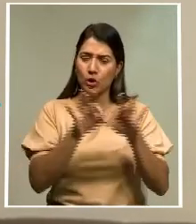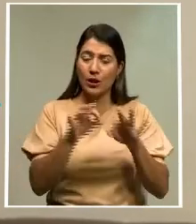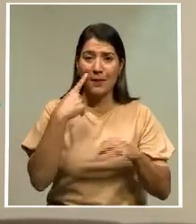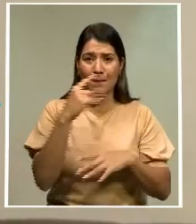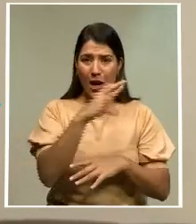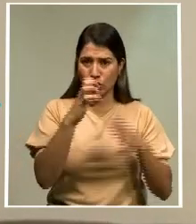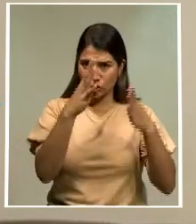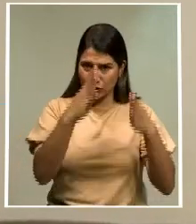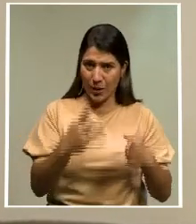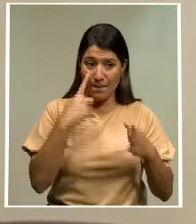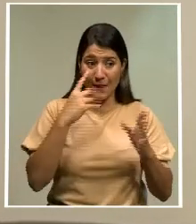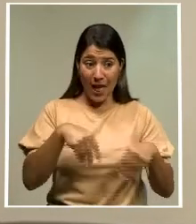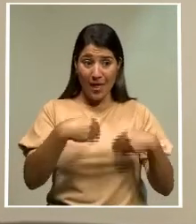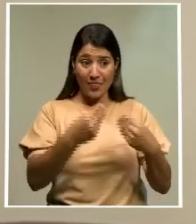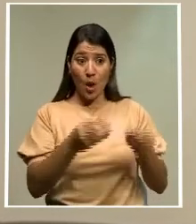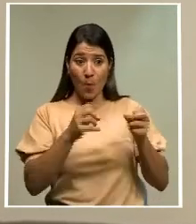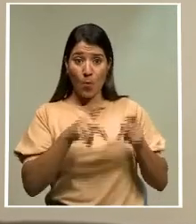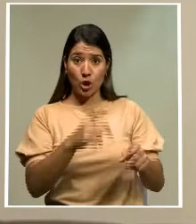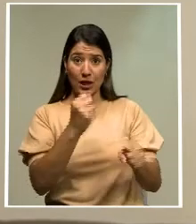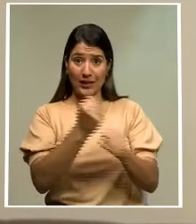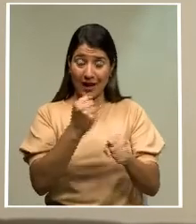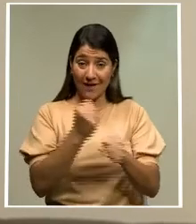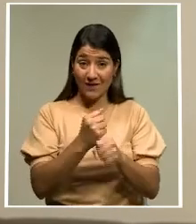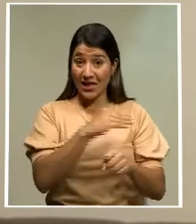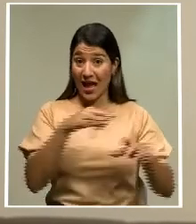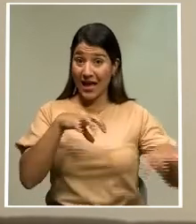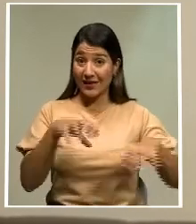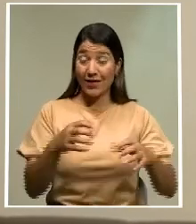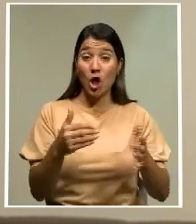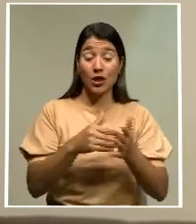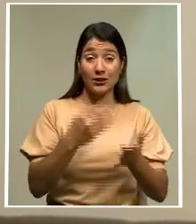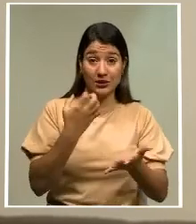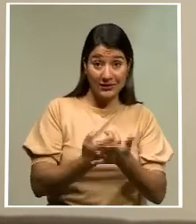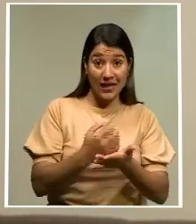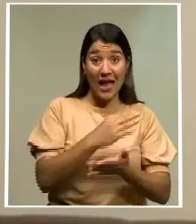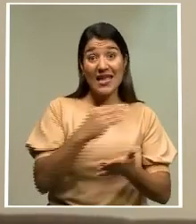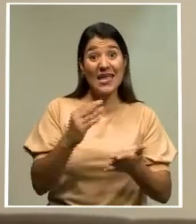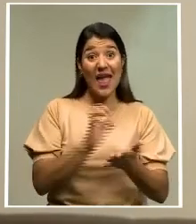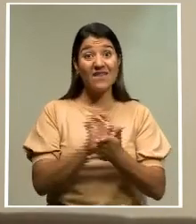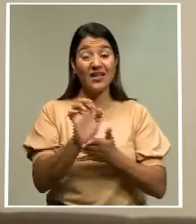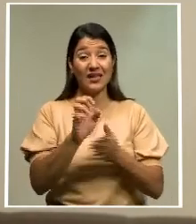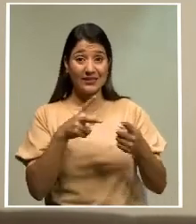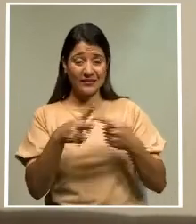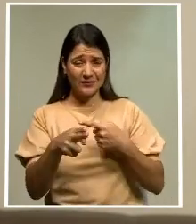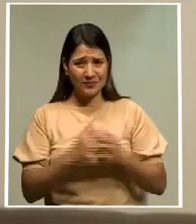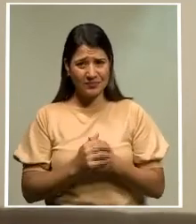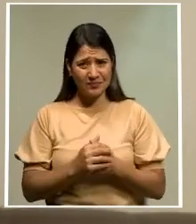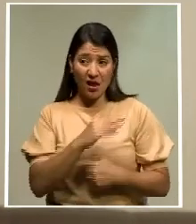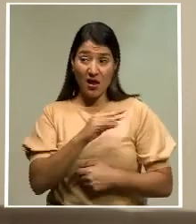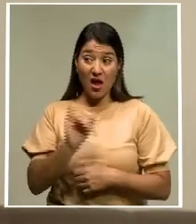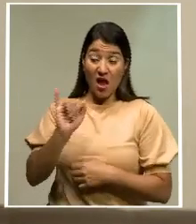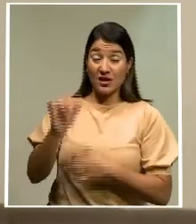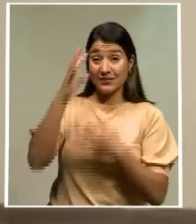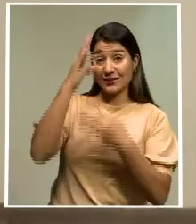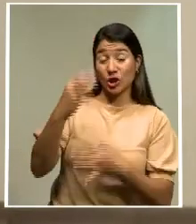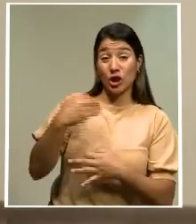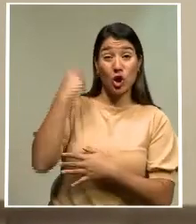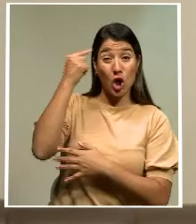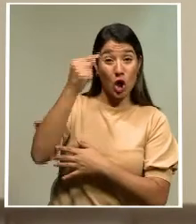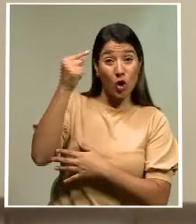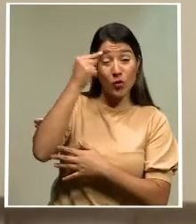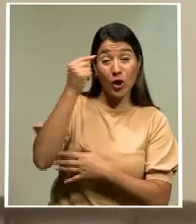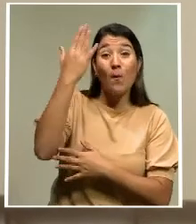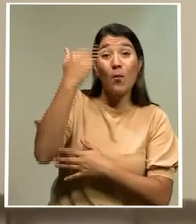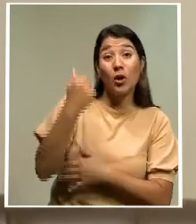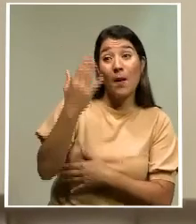empleo y para reactivar la economía, también para evitar desempleo. Y este berrinche es precisamente porque ellos no se les